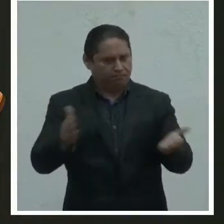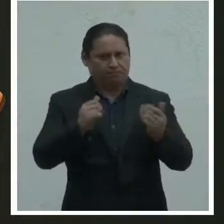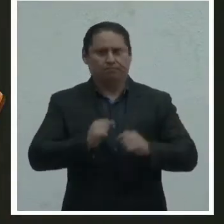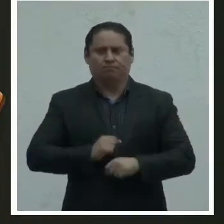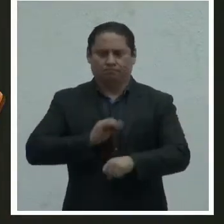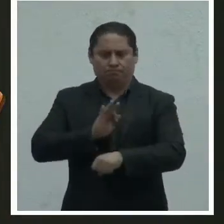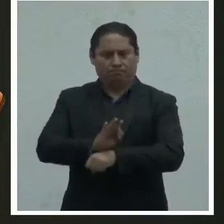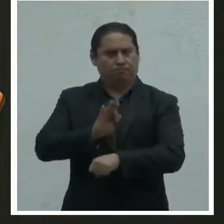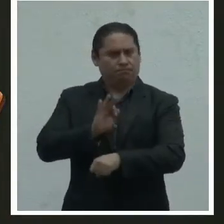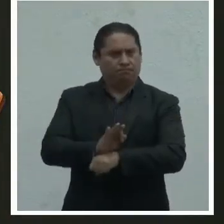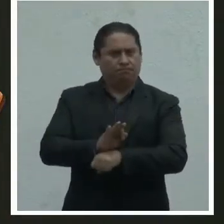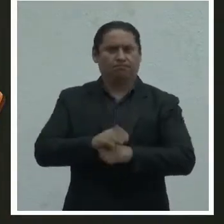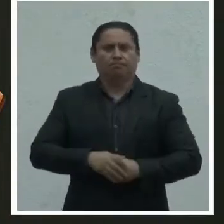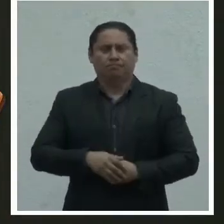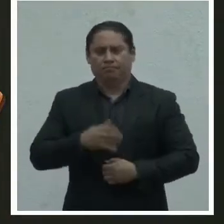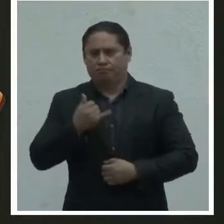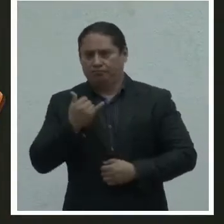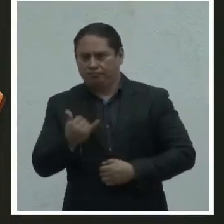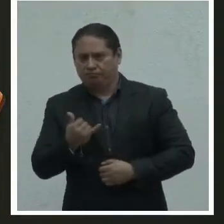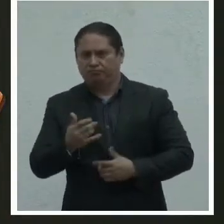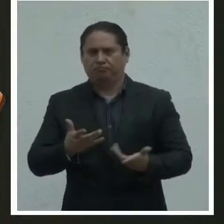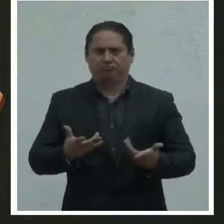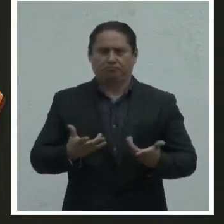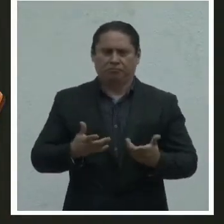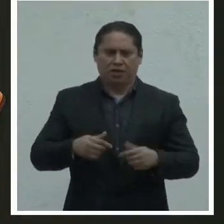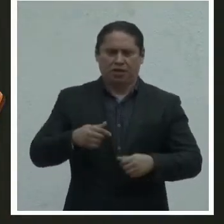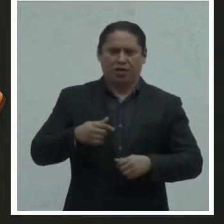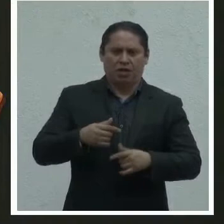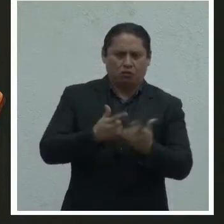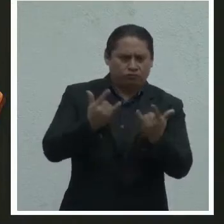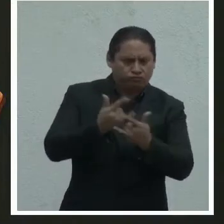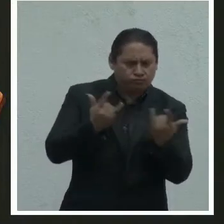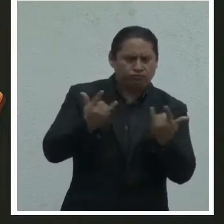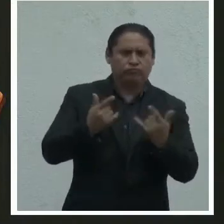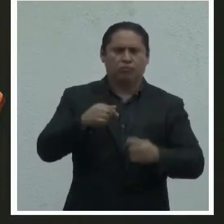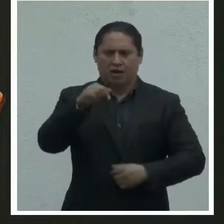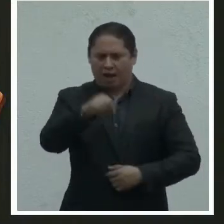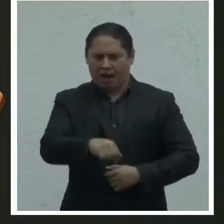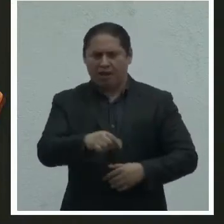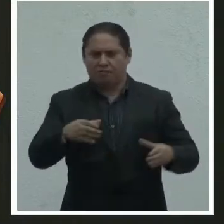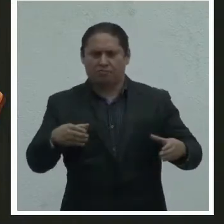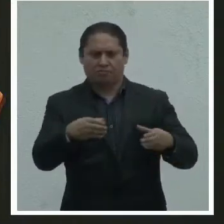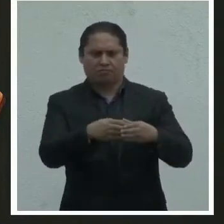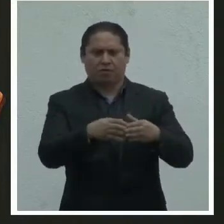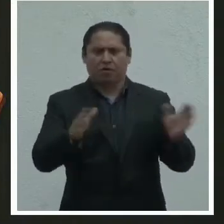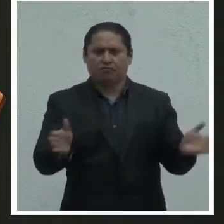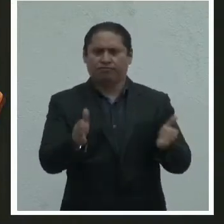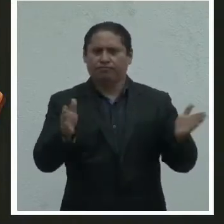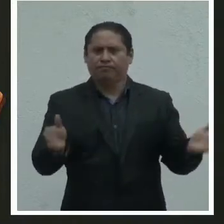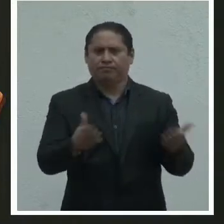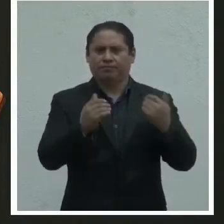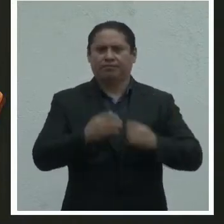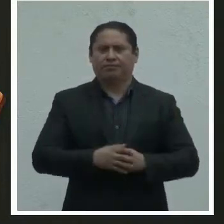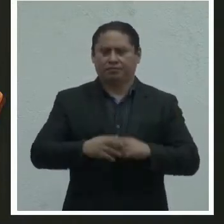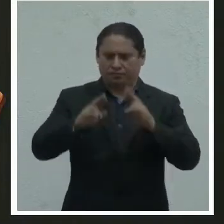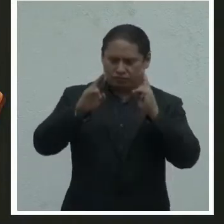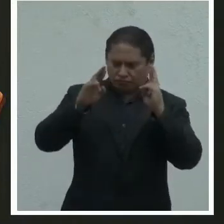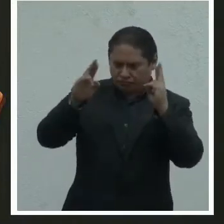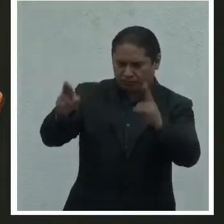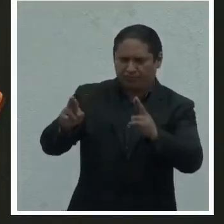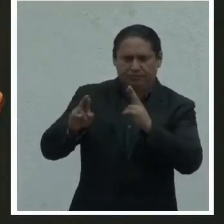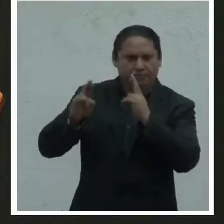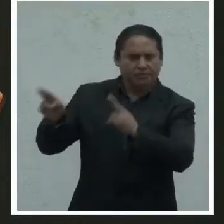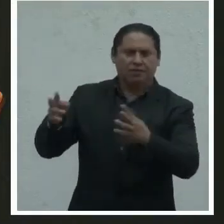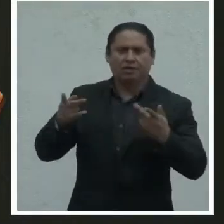conservación y preservación del patrimonio histórico y cultural, como el de promover reconocimiento de los